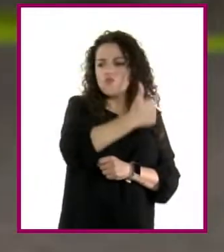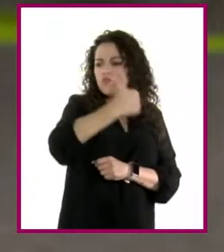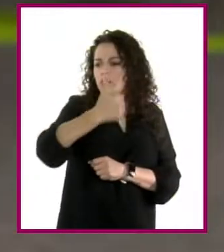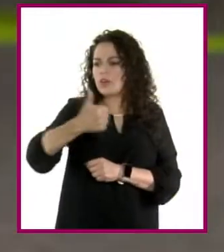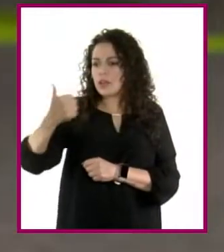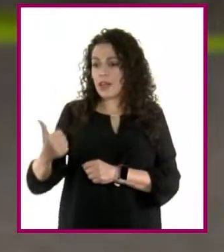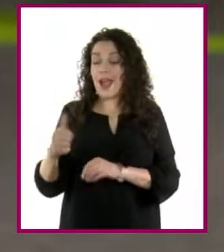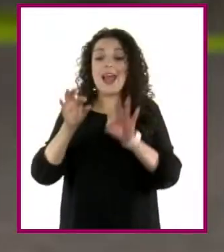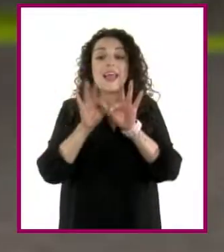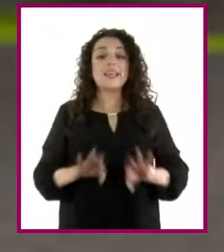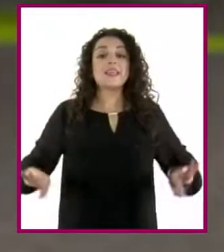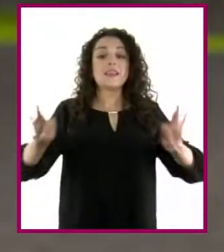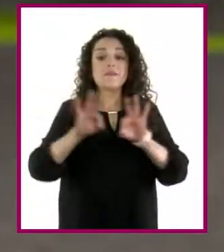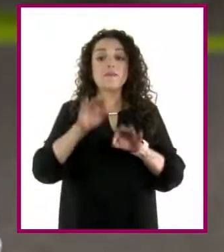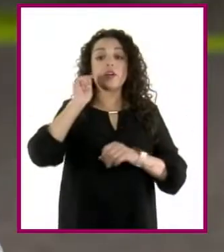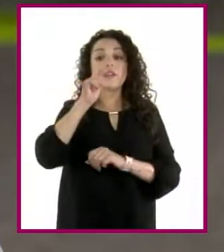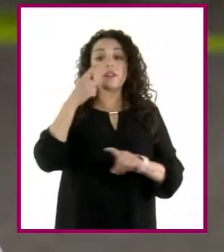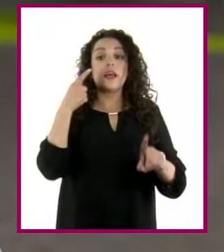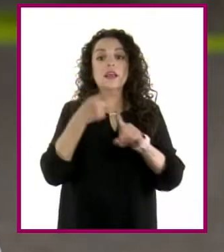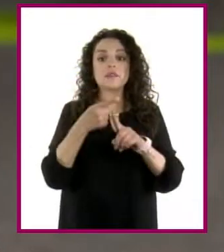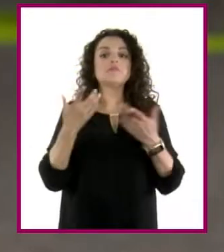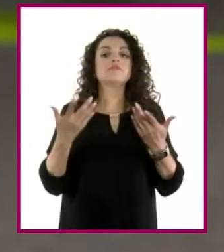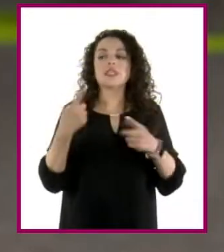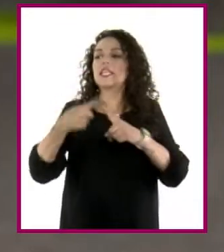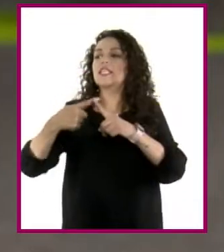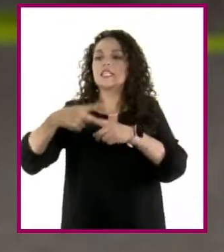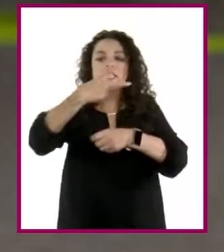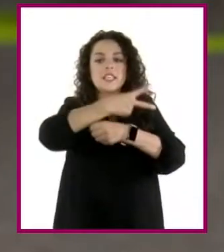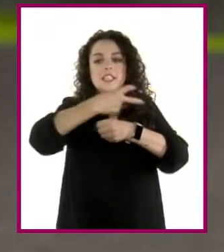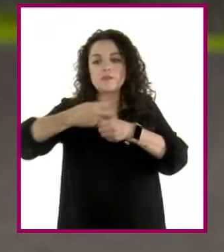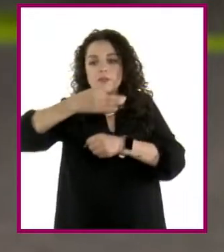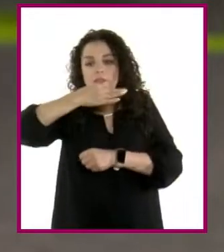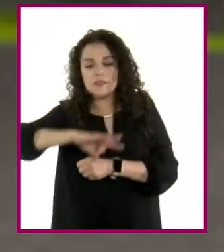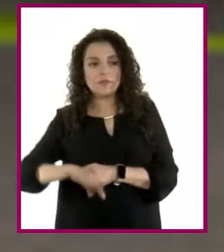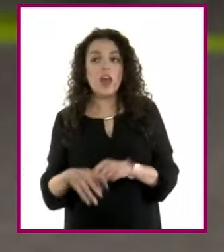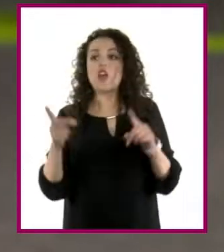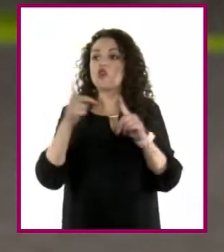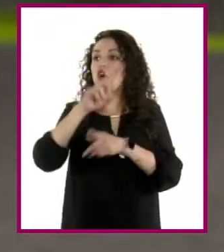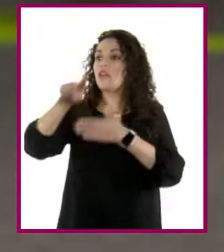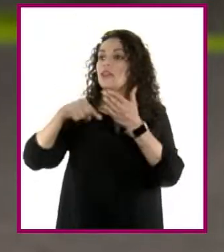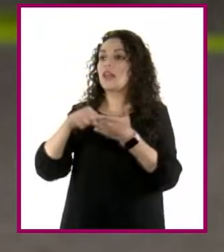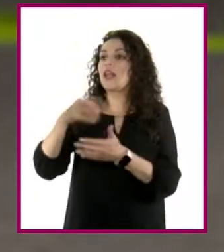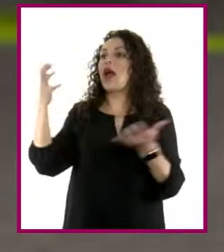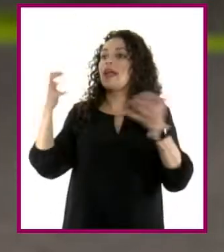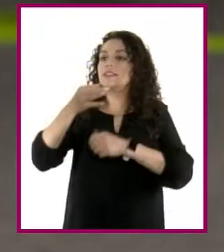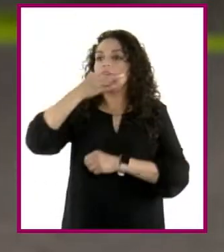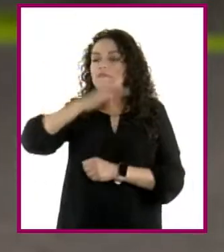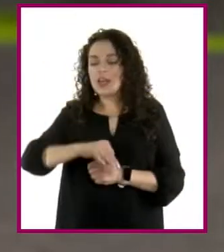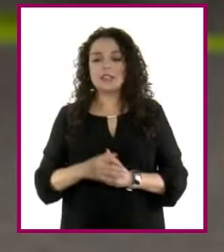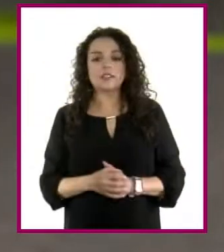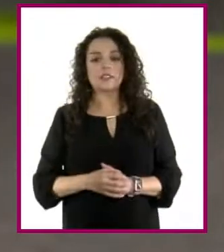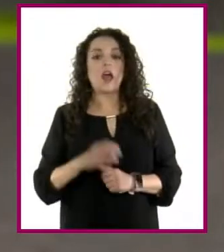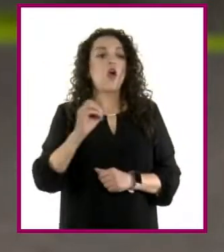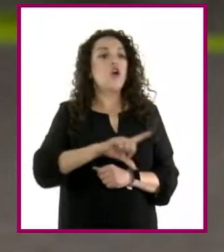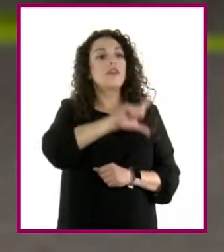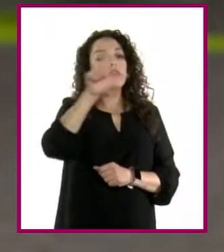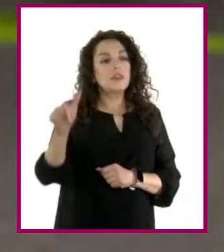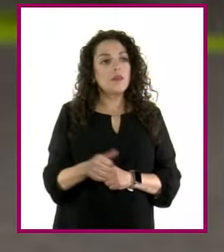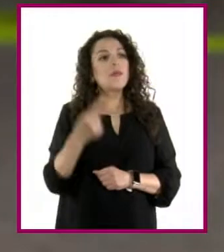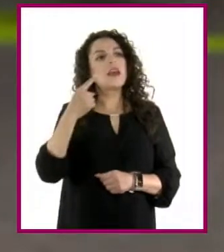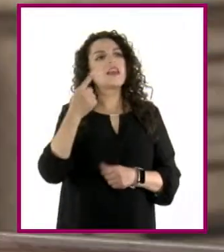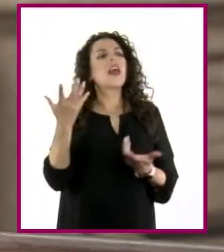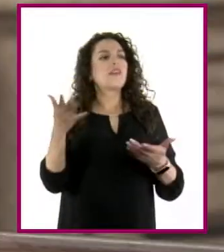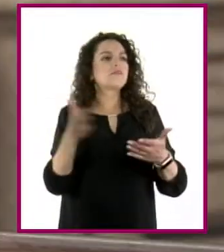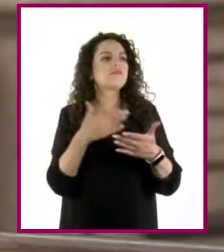lo importante será establecer a quién vamos a invitar, en otro dónde va a ser la fiesta y después podríamos hablar sobre qué vamos a dar